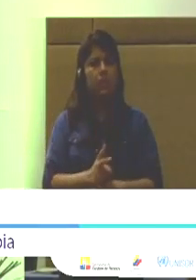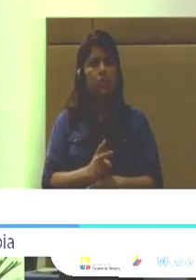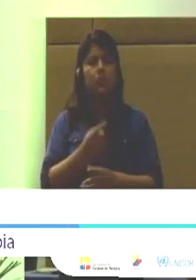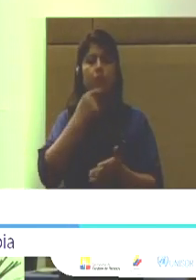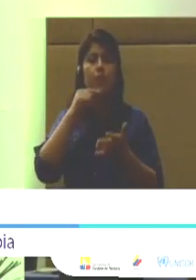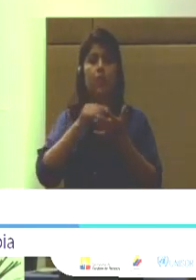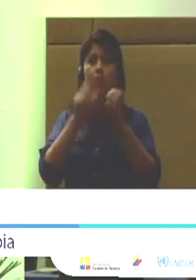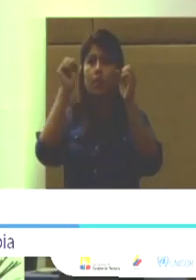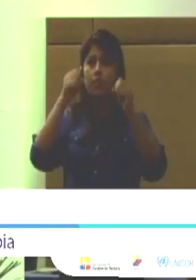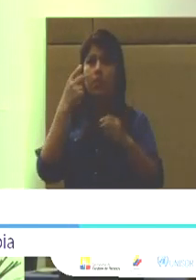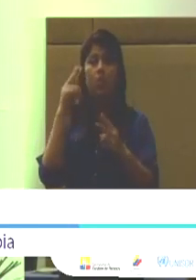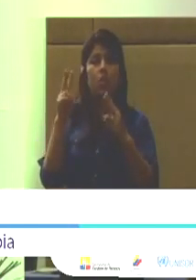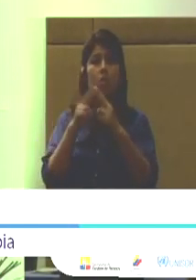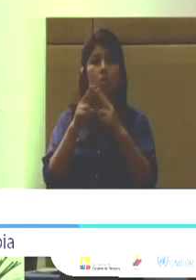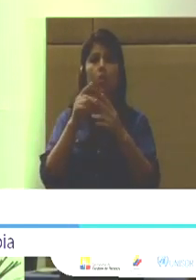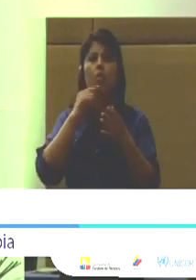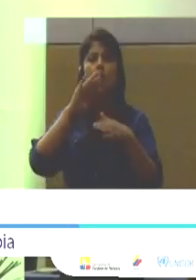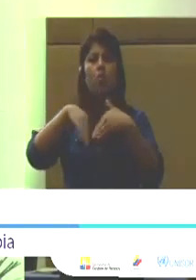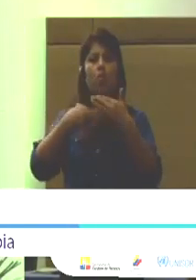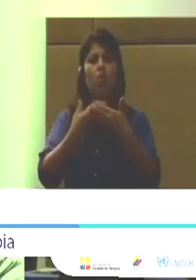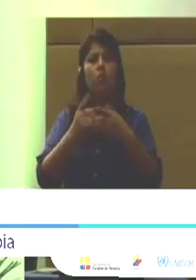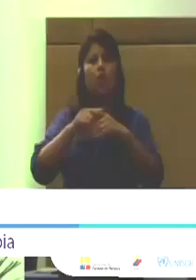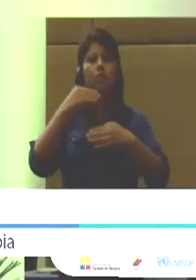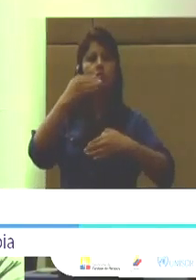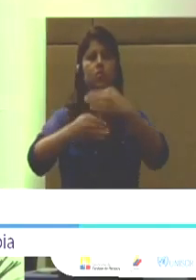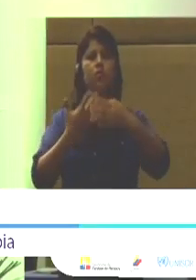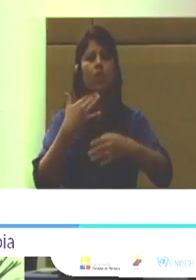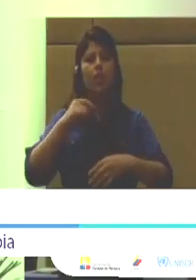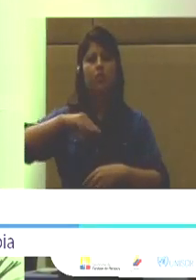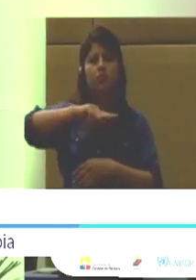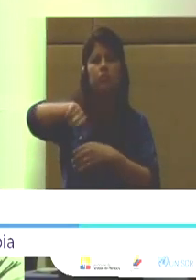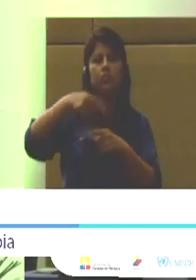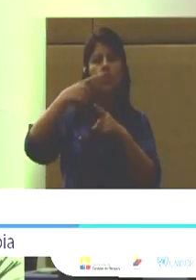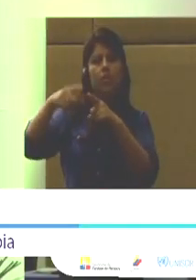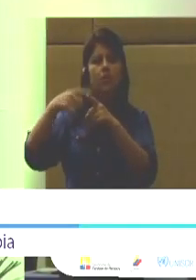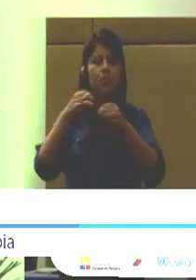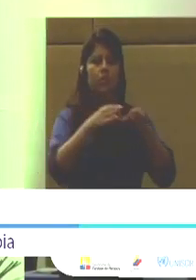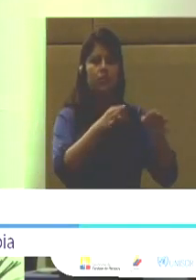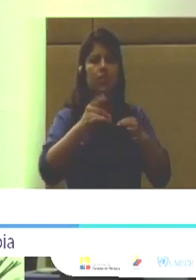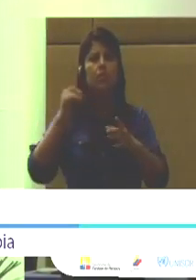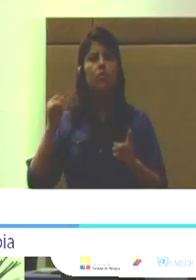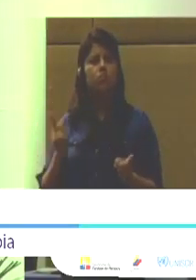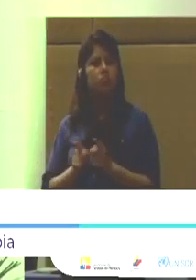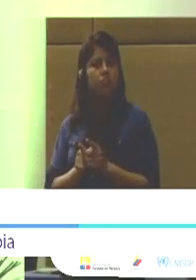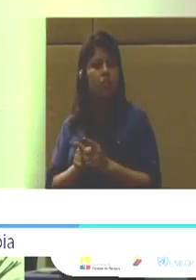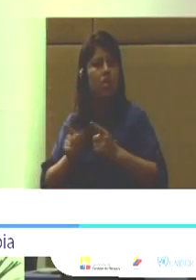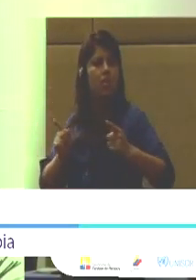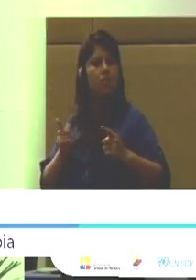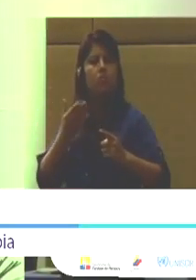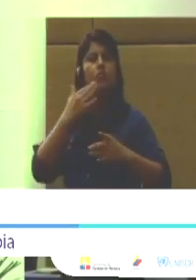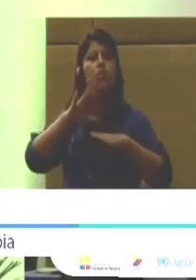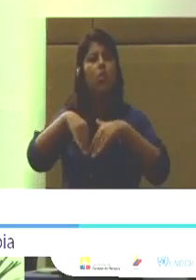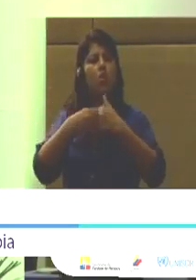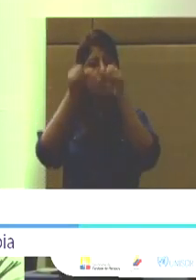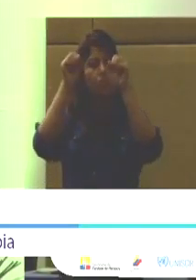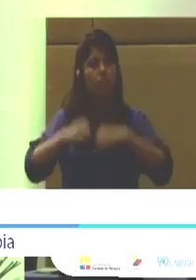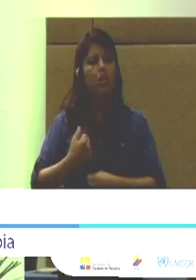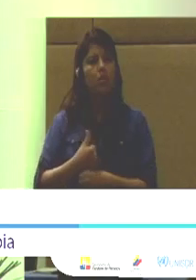amenazas, así como la evolución de ellas y los factores a corto y largo plazo que pueden ponernos